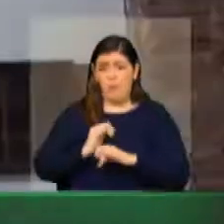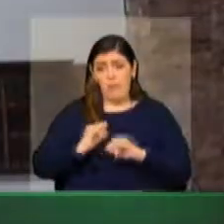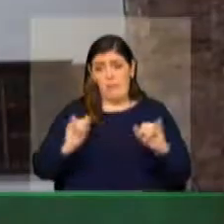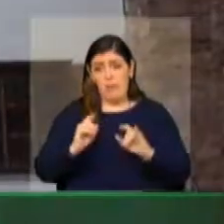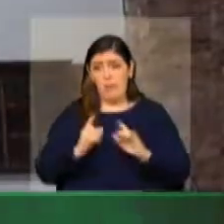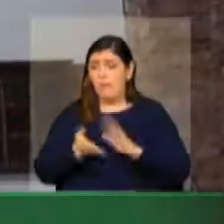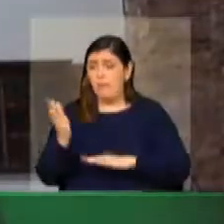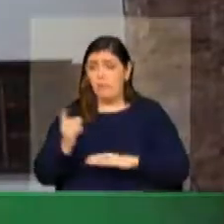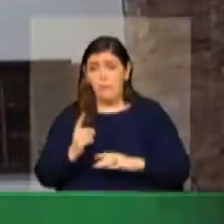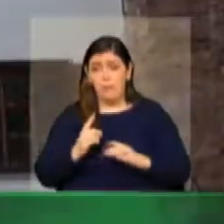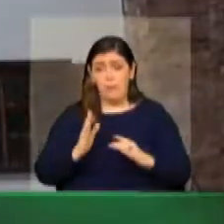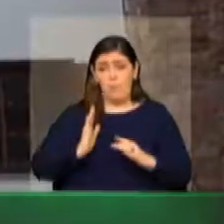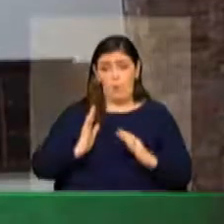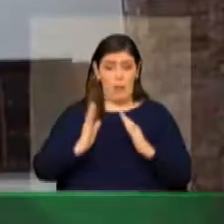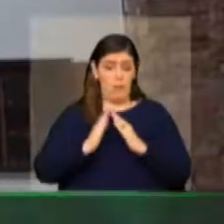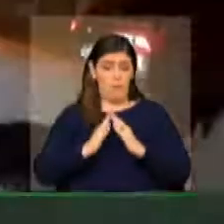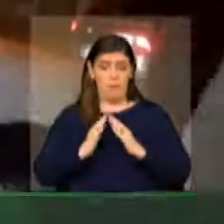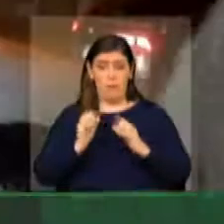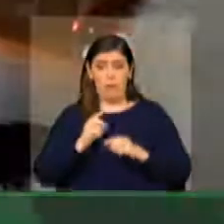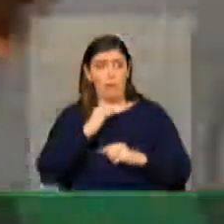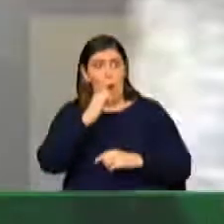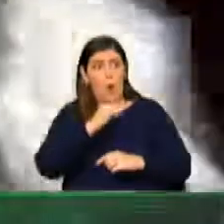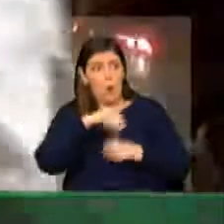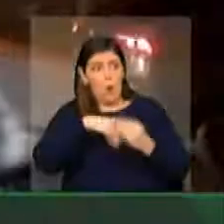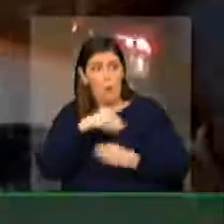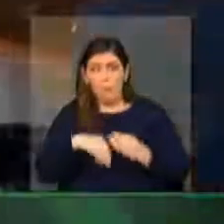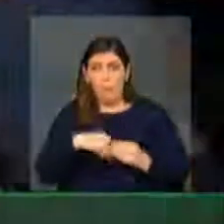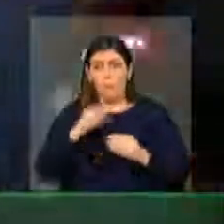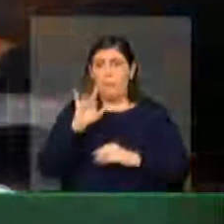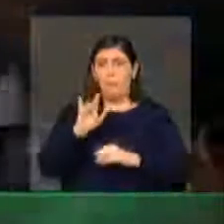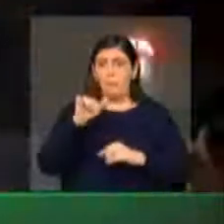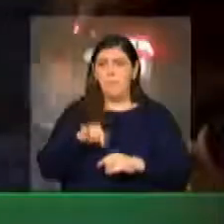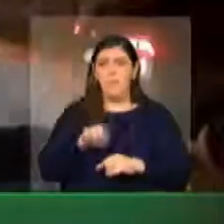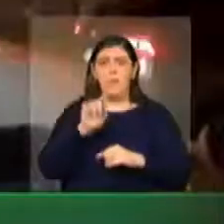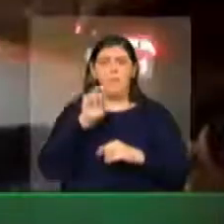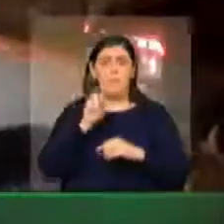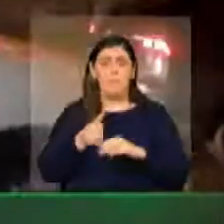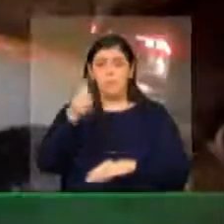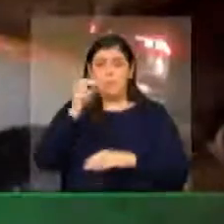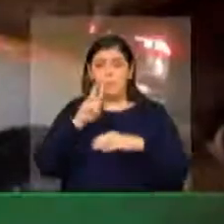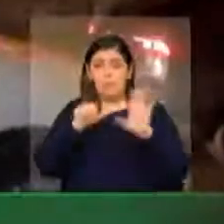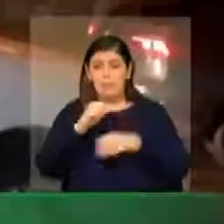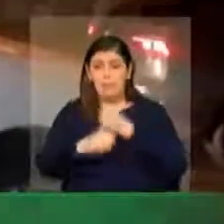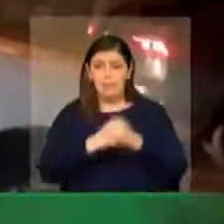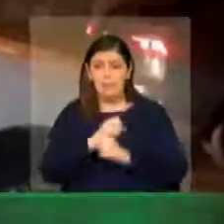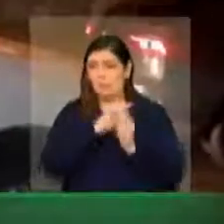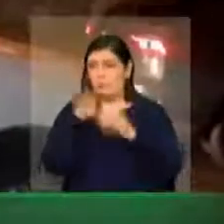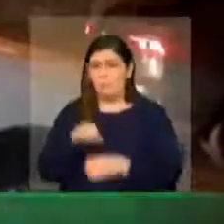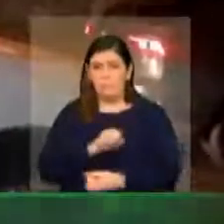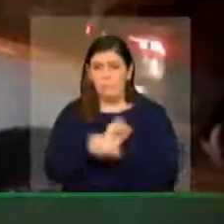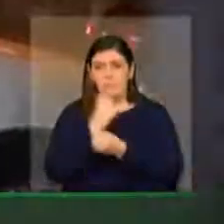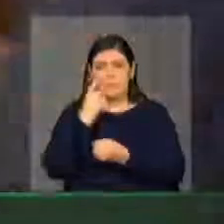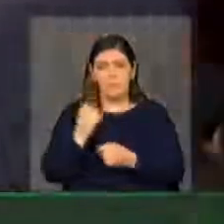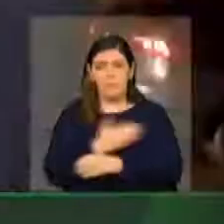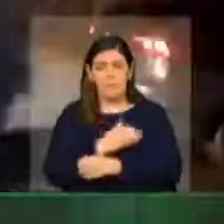la casa y contó a su familia lo que había ocurrido. Este miércoles, el mayor de 26 años fue enviado a la cárcel con prisión preventiva